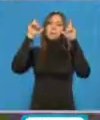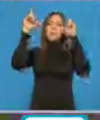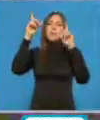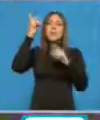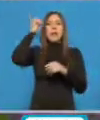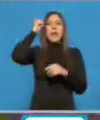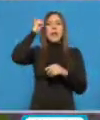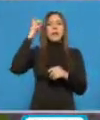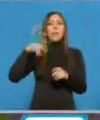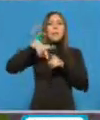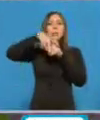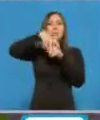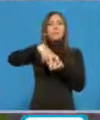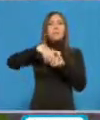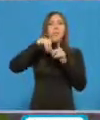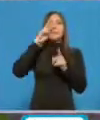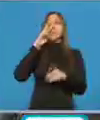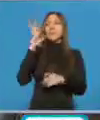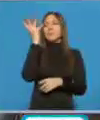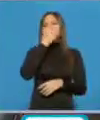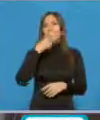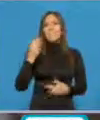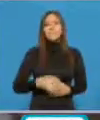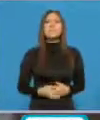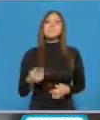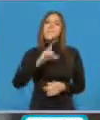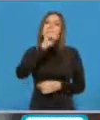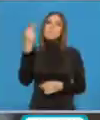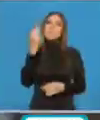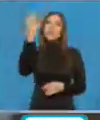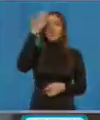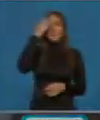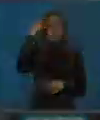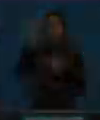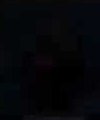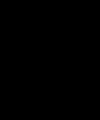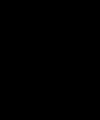caballo maravilloso. Sí, es cierto. Ah, pues habrá que ir a conocerlo. Sí, Muchas vayan a gracias, conocerlo. Moni. Gracias a ustedes. Gracias.